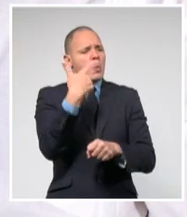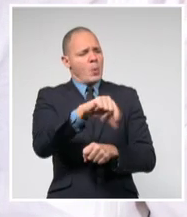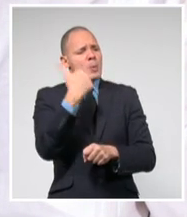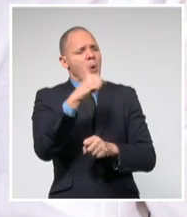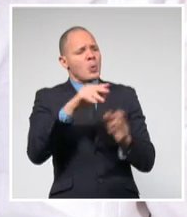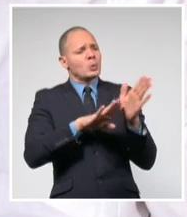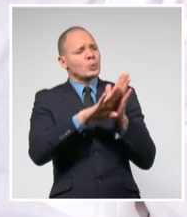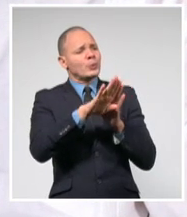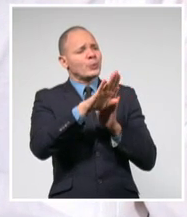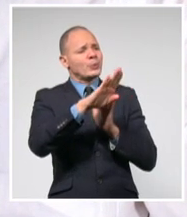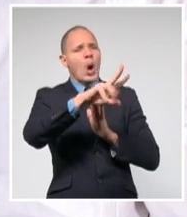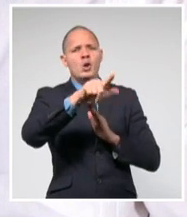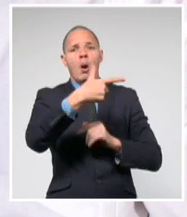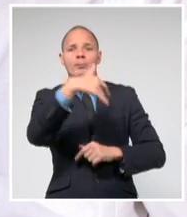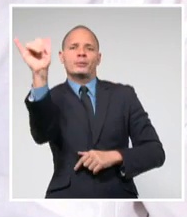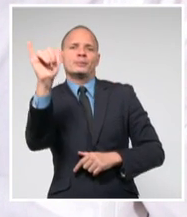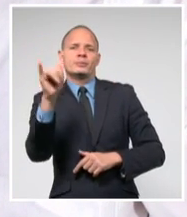Todo ello